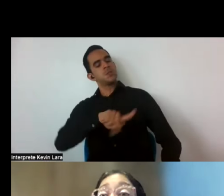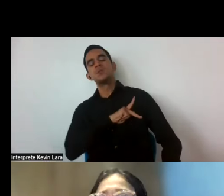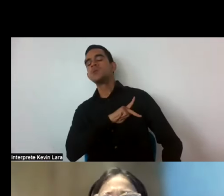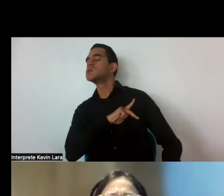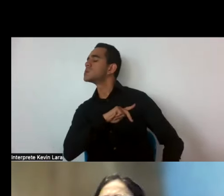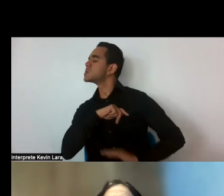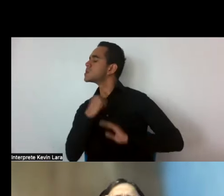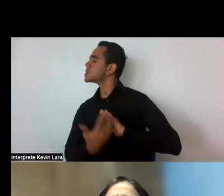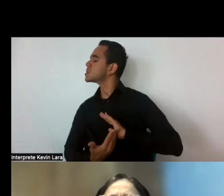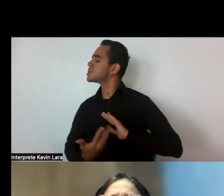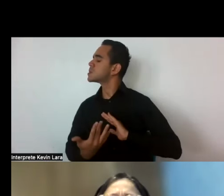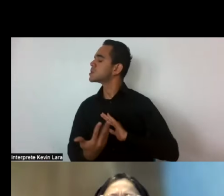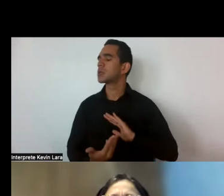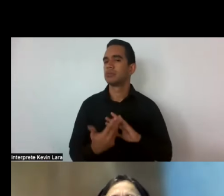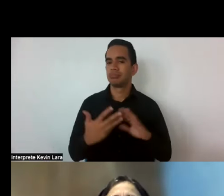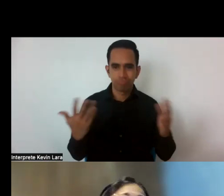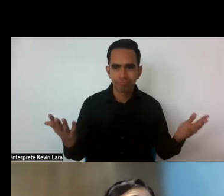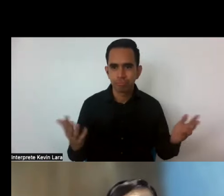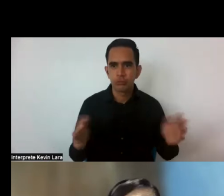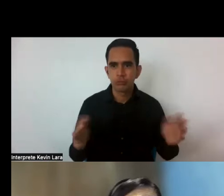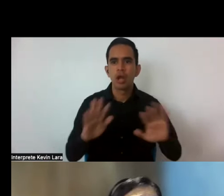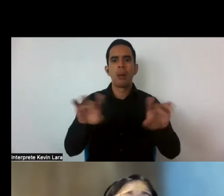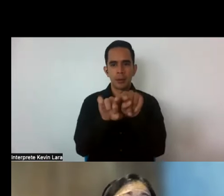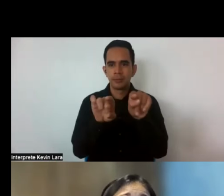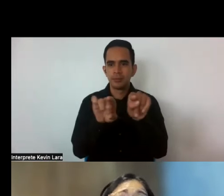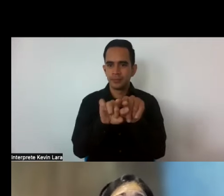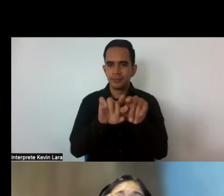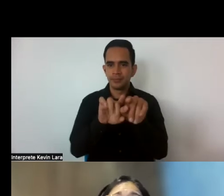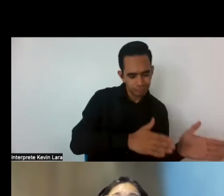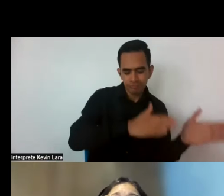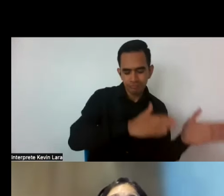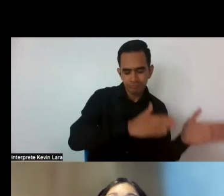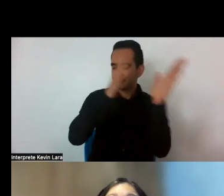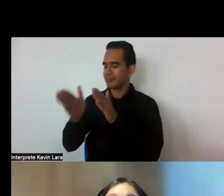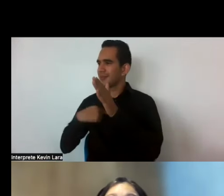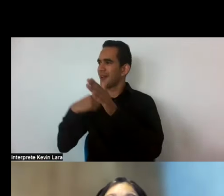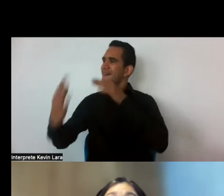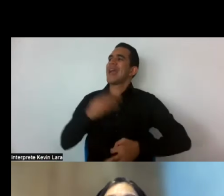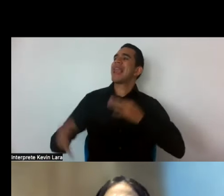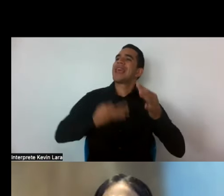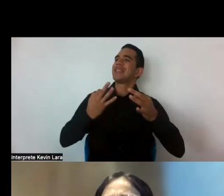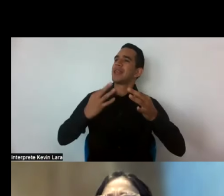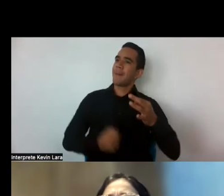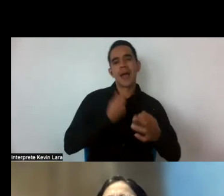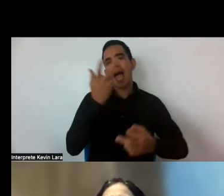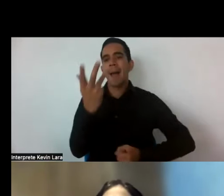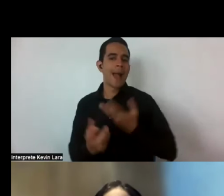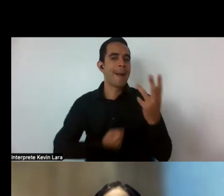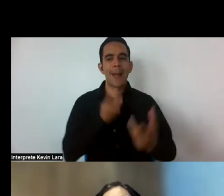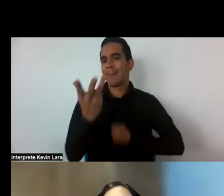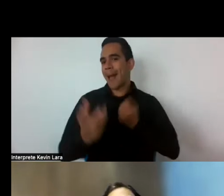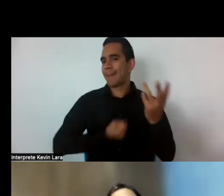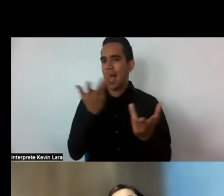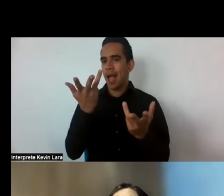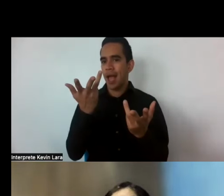muy eufórico, cuando estoy muy alegre, no estoy segura si las palabras salen. ¿Se han inclusive dado